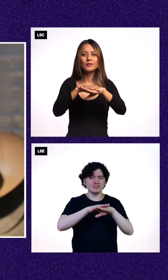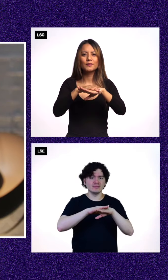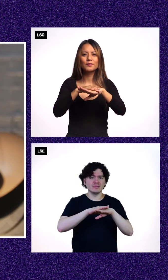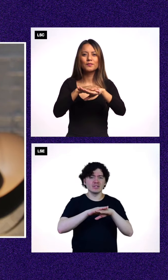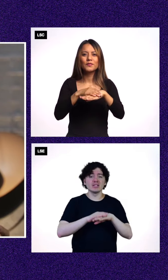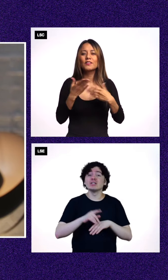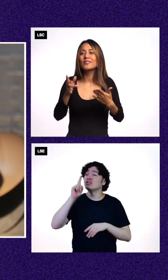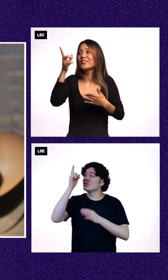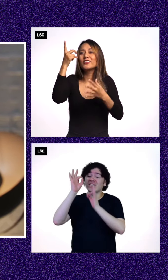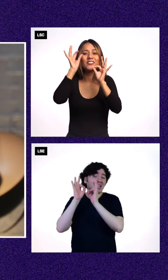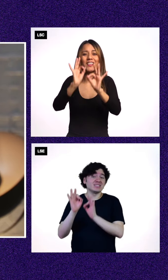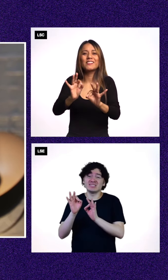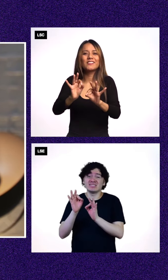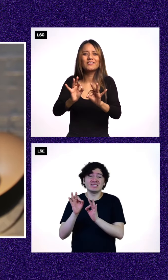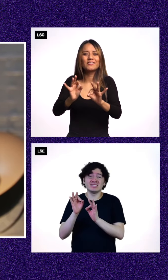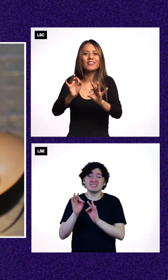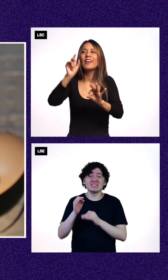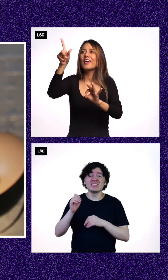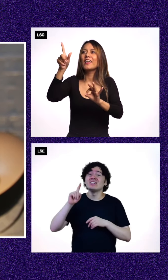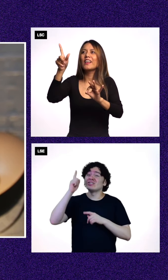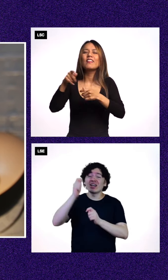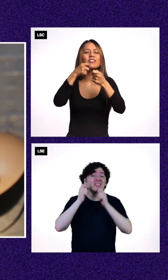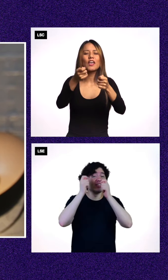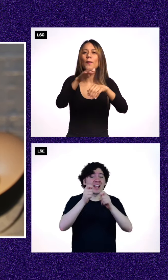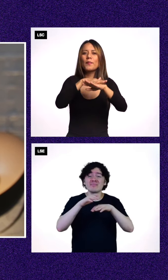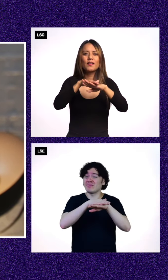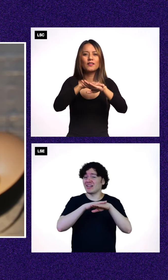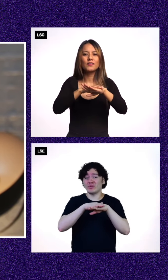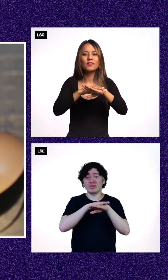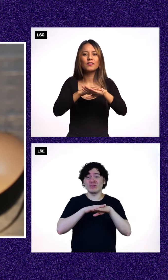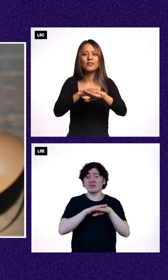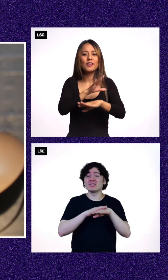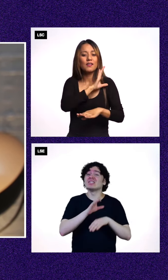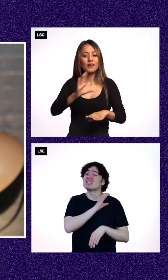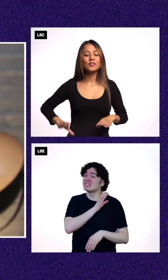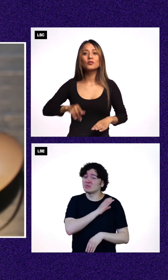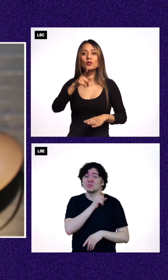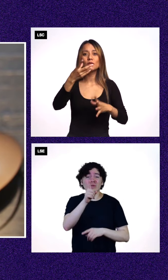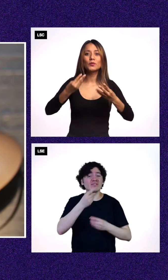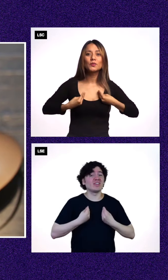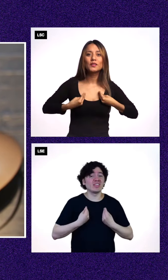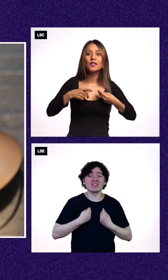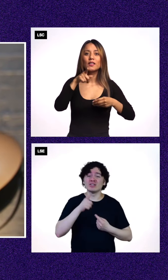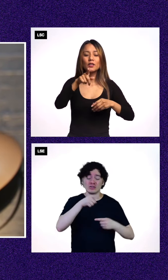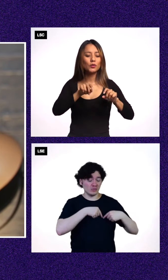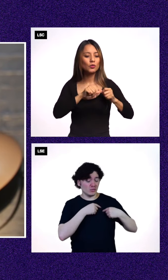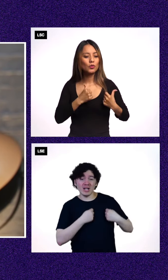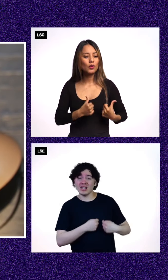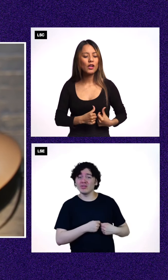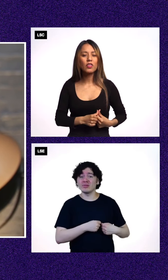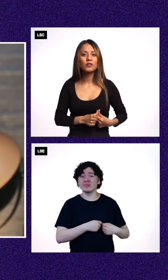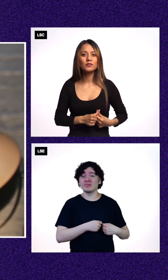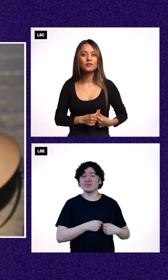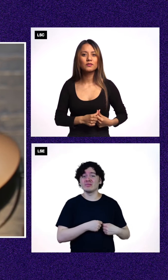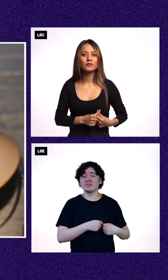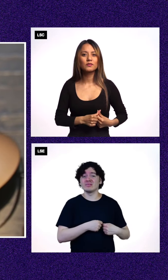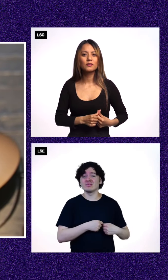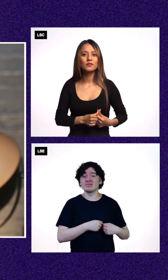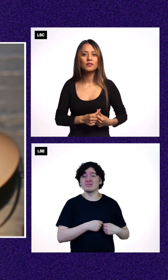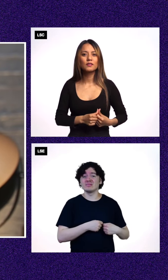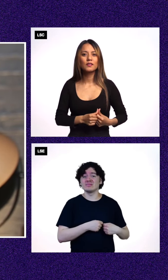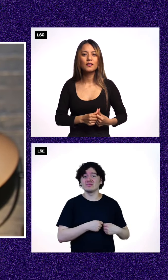Así es nuestro Dios, nos perdona. Y con Cristo en tu vida y Cristo en tu corazón, entonces, de repente,